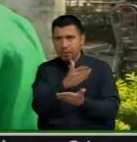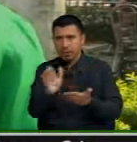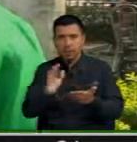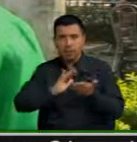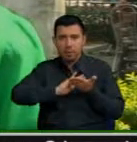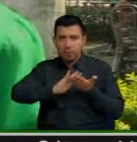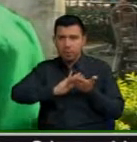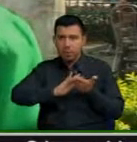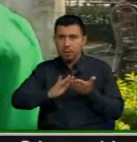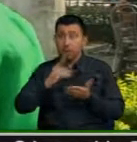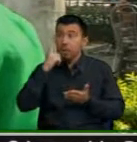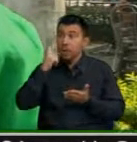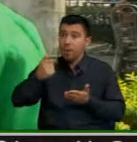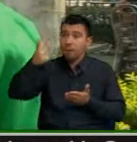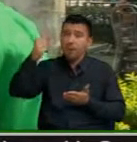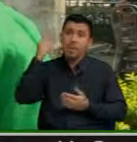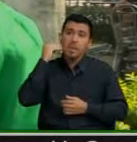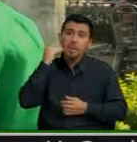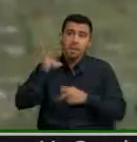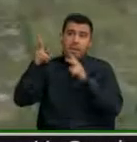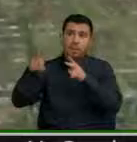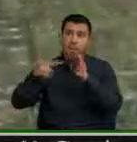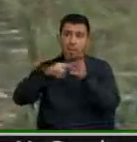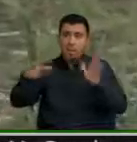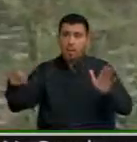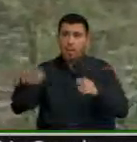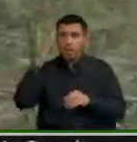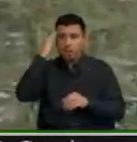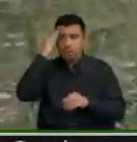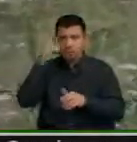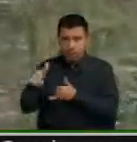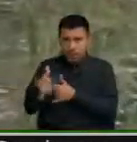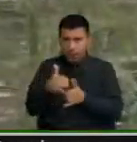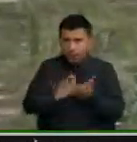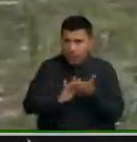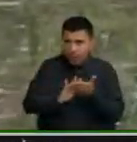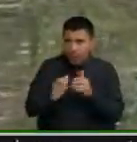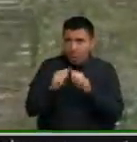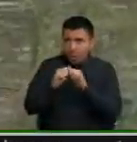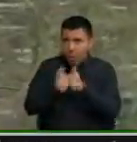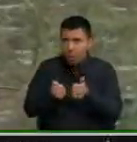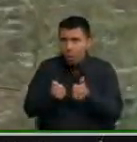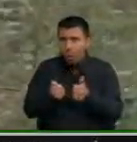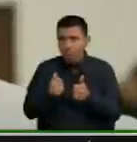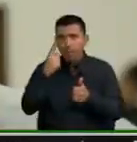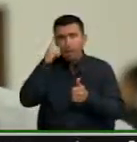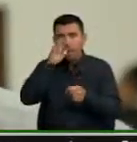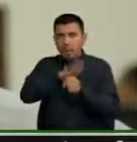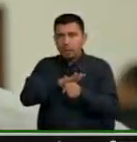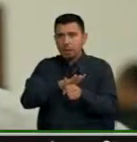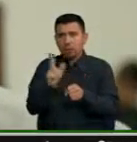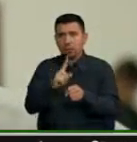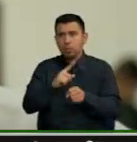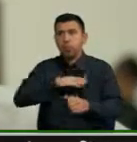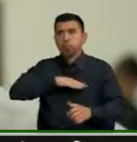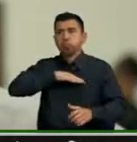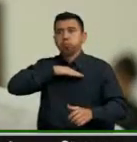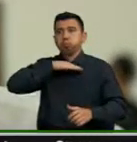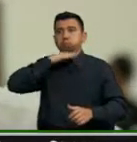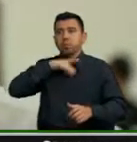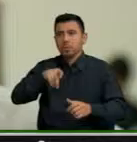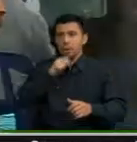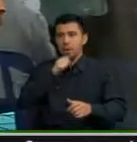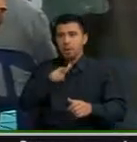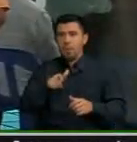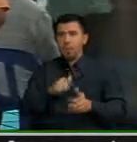que nos den recomendaciones y en su momento tomar las decisiones respectivas. El río Catatumbo y su bajo caudal también es otra de las preocupaciones que tiene la